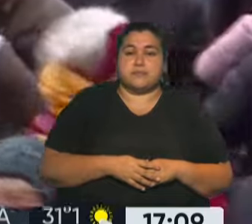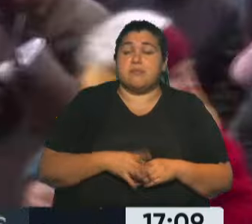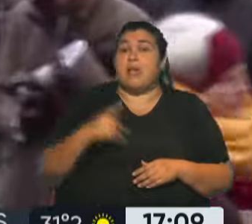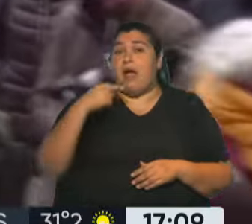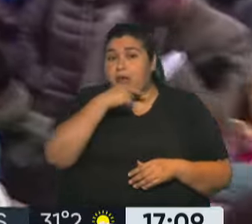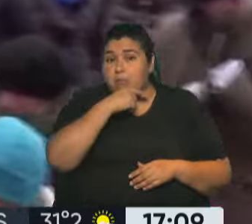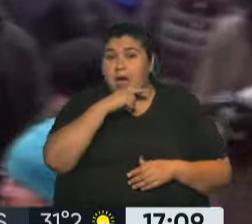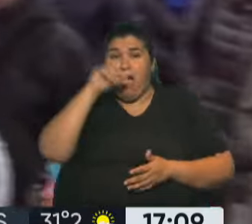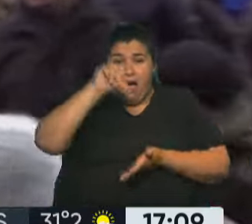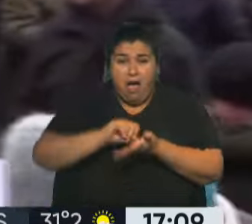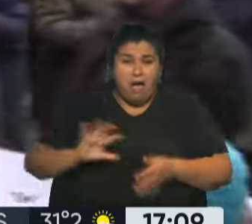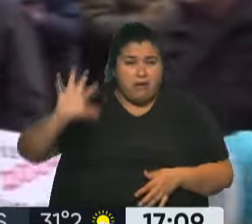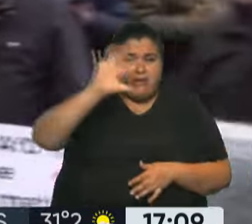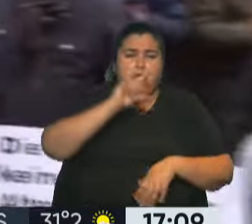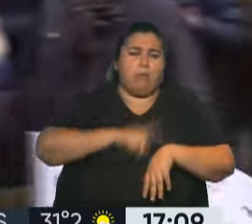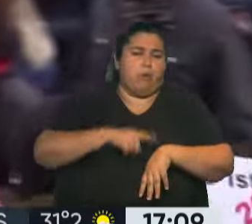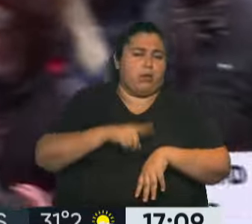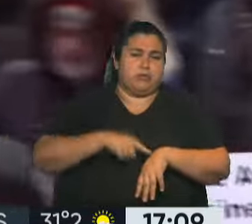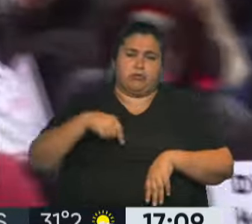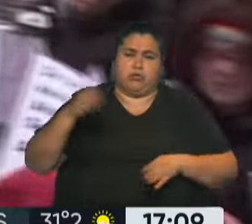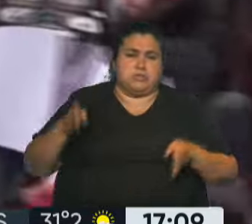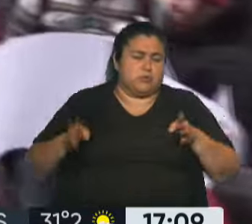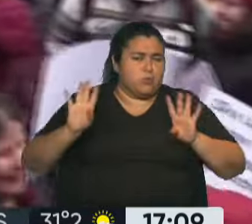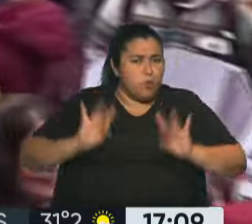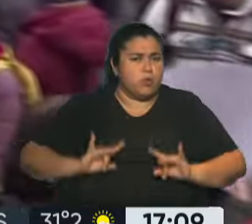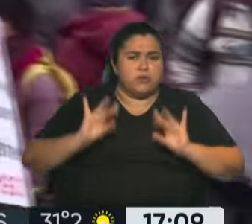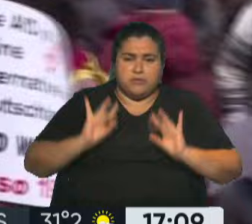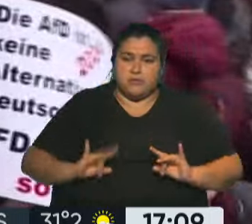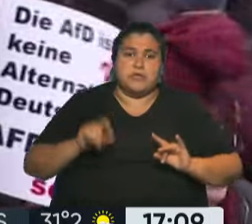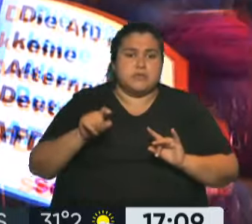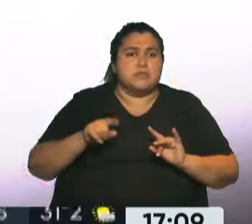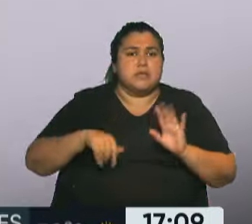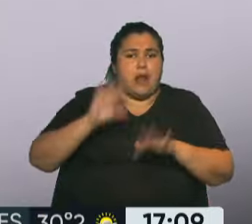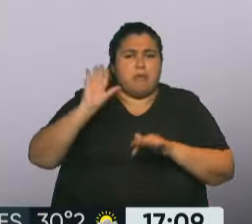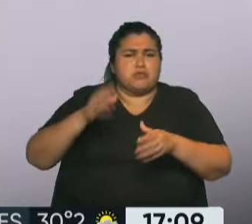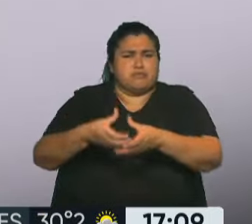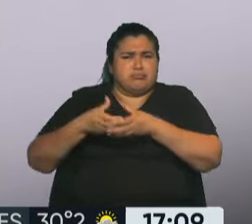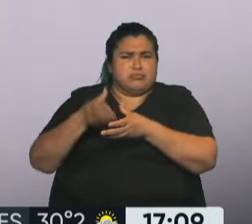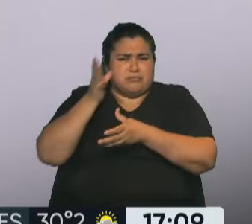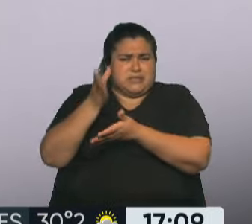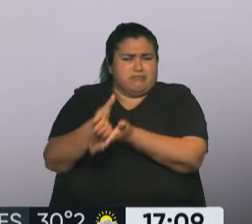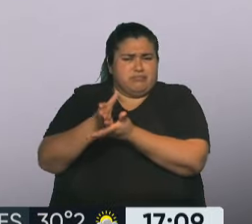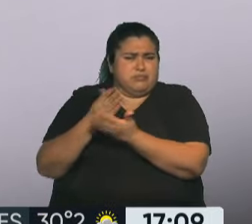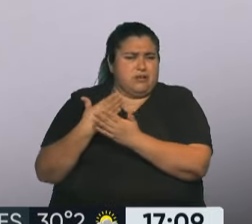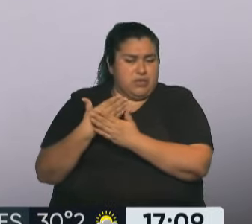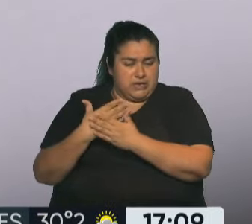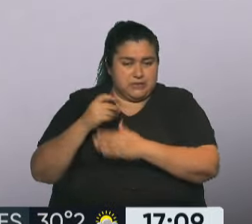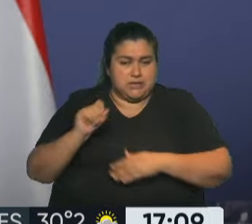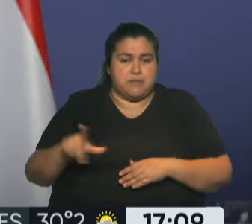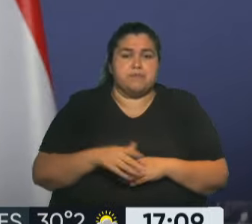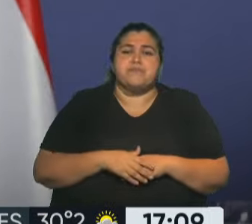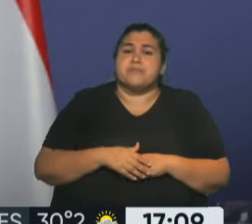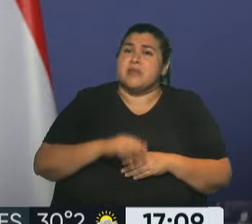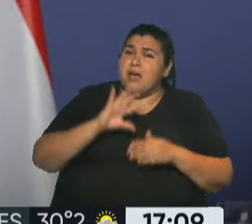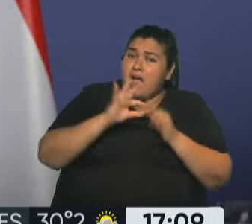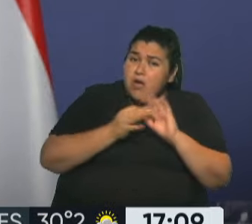Alemania atraviesa un momento delicado que viene desatando una reacción conservadora y de las ultraderechas. Al igual que en toda